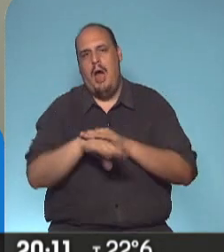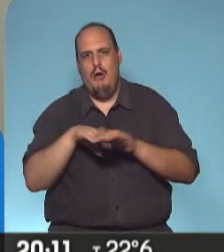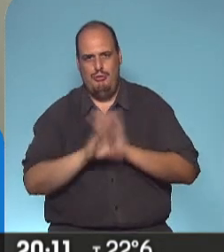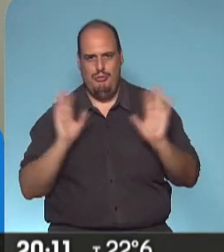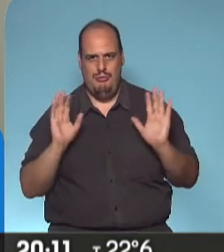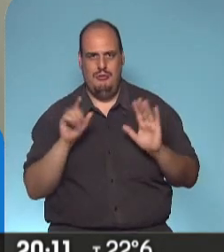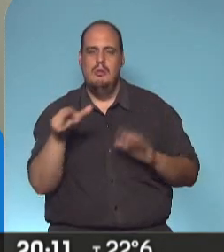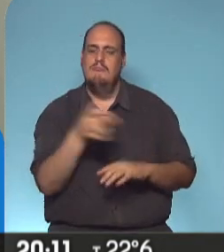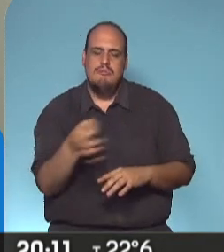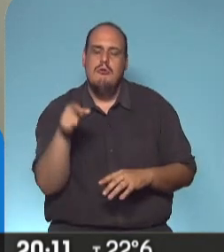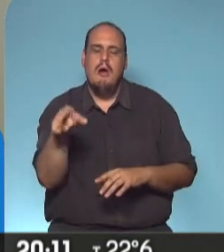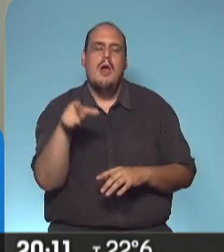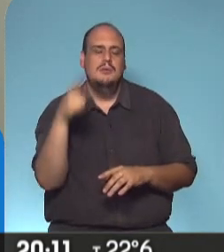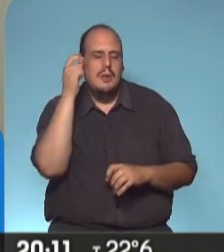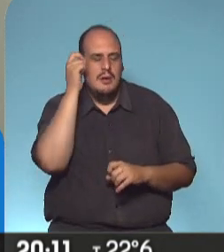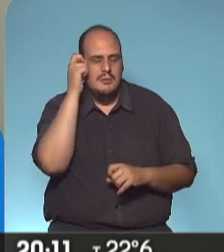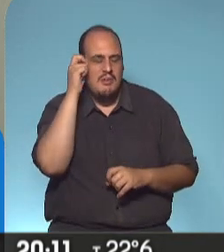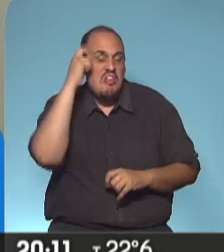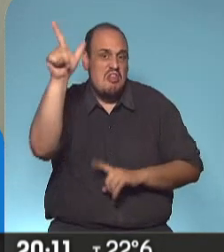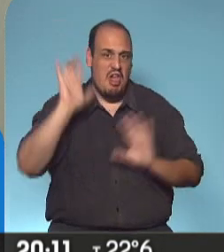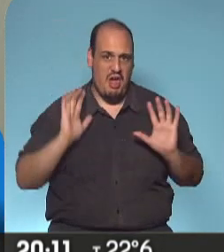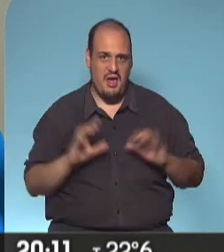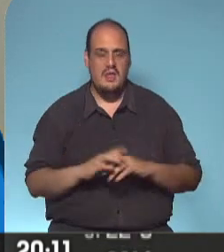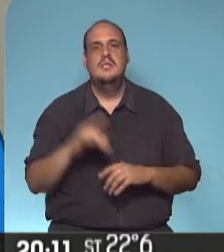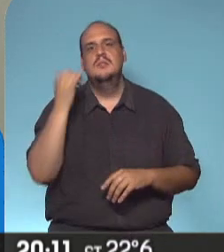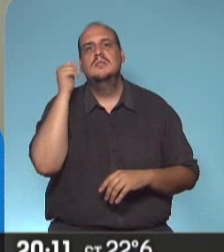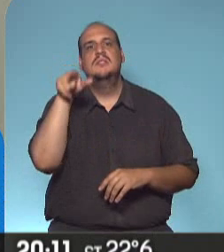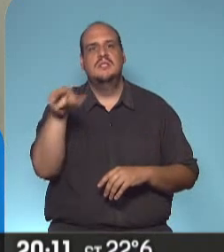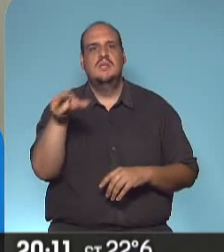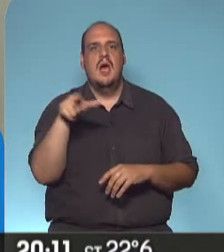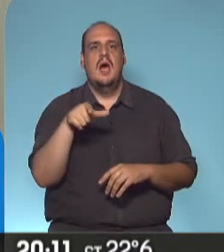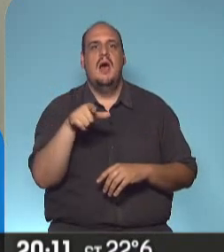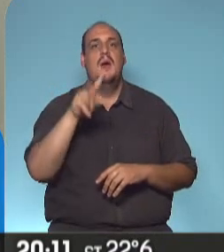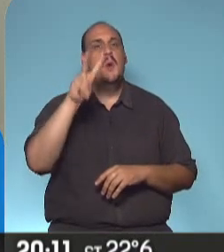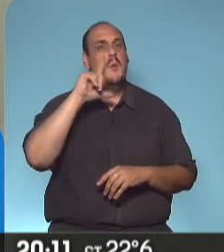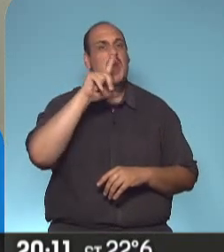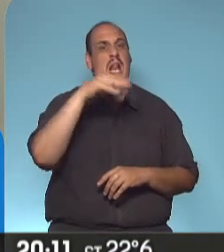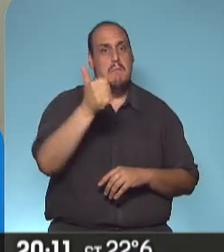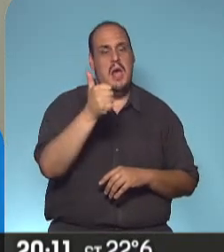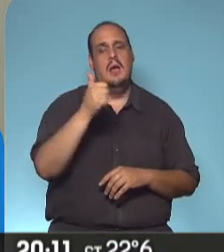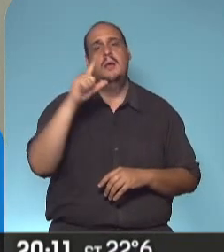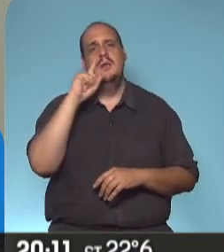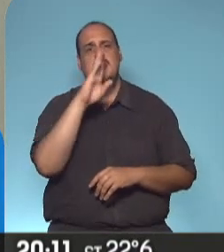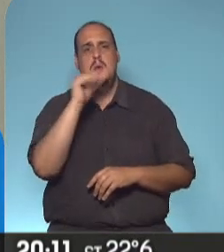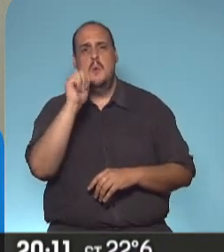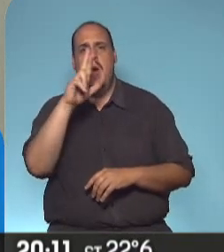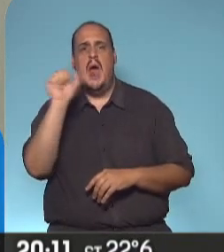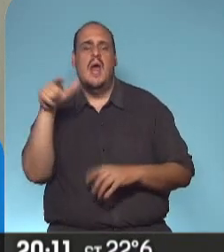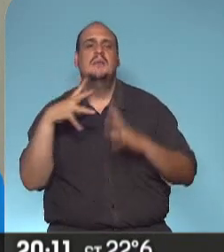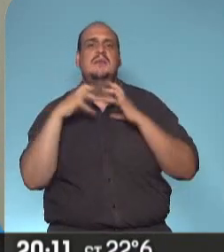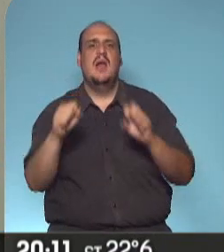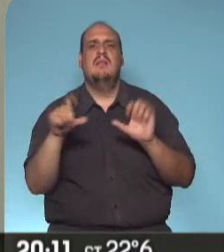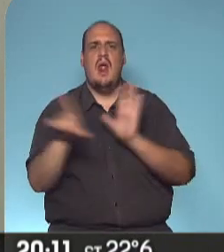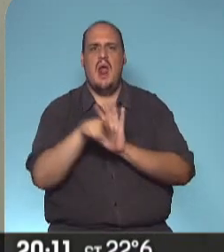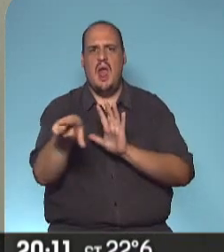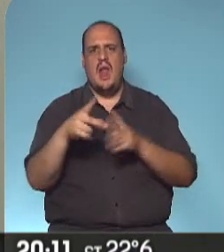exactamente es de ser violencia la idea y lo está haciendo vilma ibarra secretaria legal y técnica y le estamos mandando